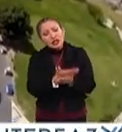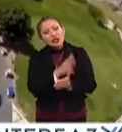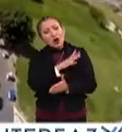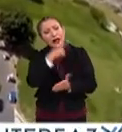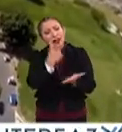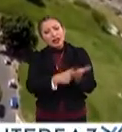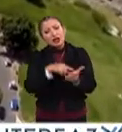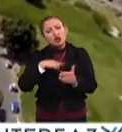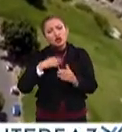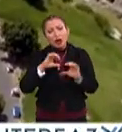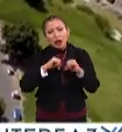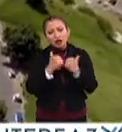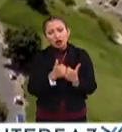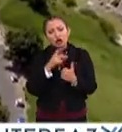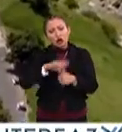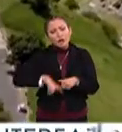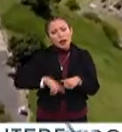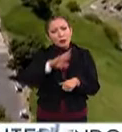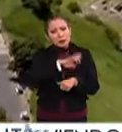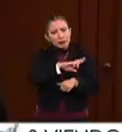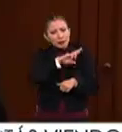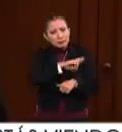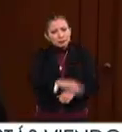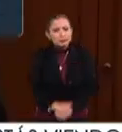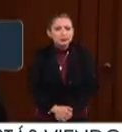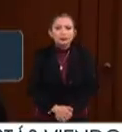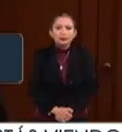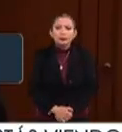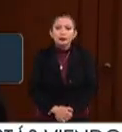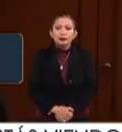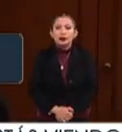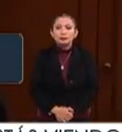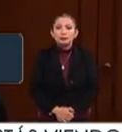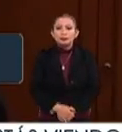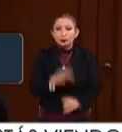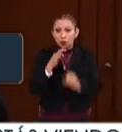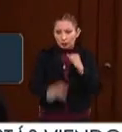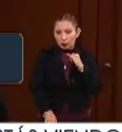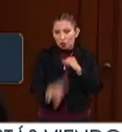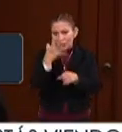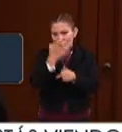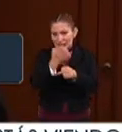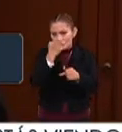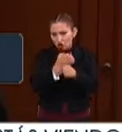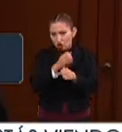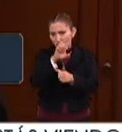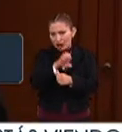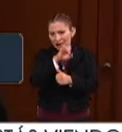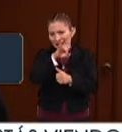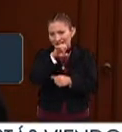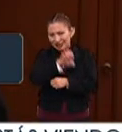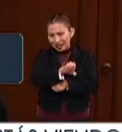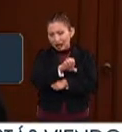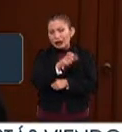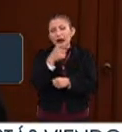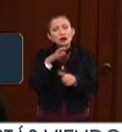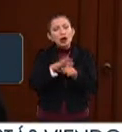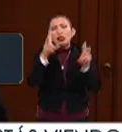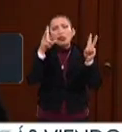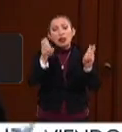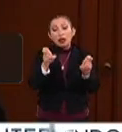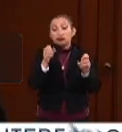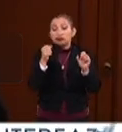que prestan las organizaciones públicas y privadas. El último eje, el quinto, tiene que ver con